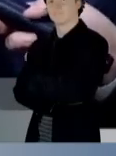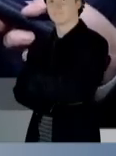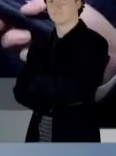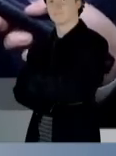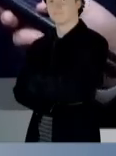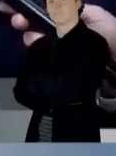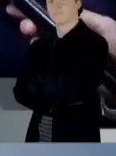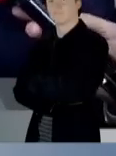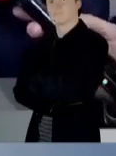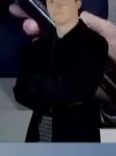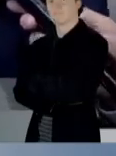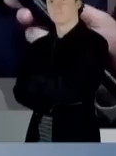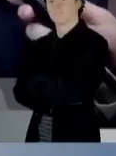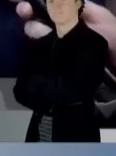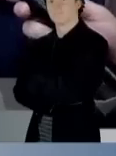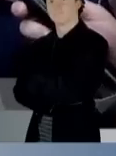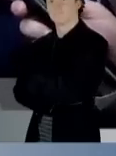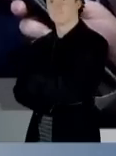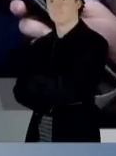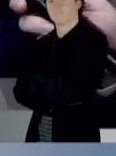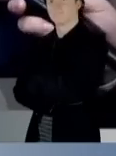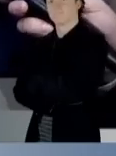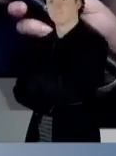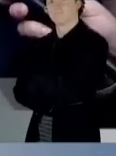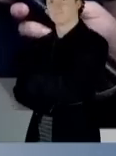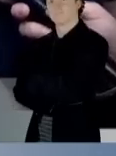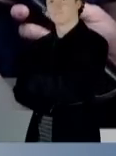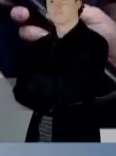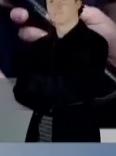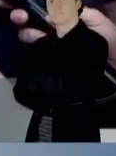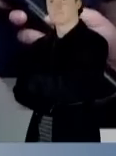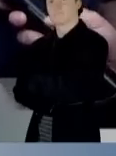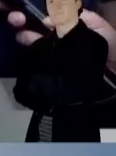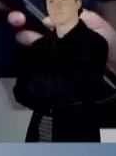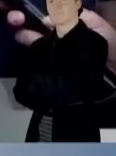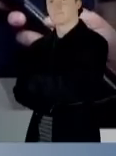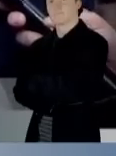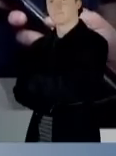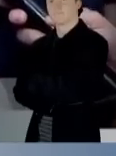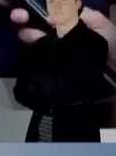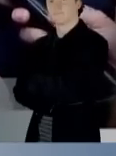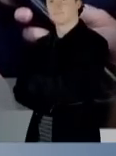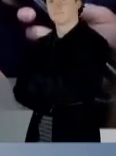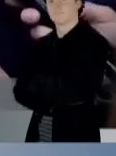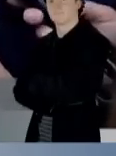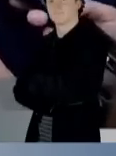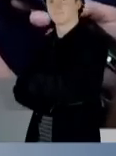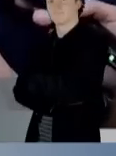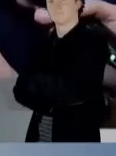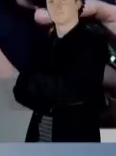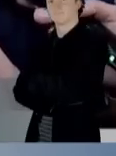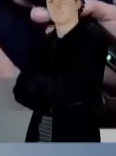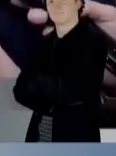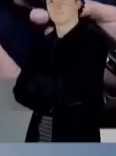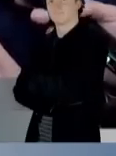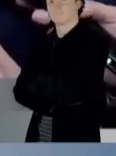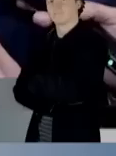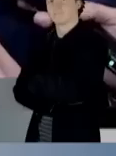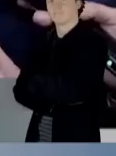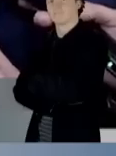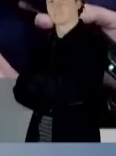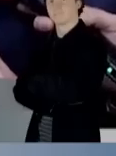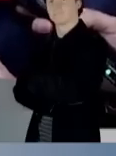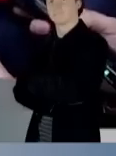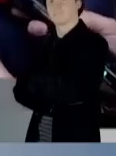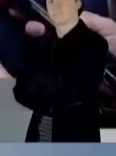jugado aquí que la justicia chilena y chile siendo un país soberano y una República tenía capacidad para juzgarlo y eso fue el argumento con que lo trajeron y